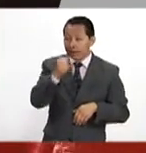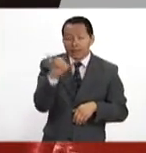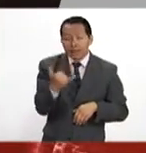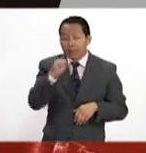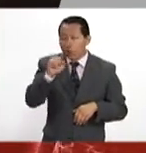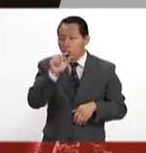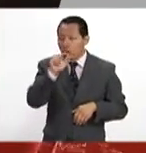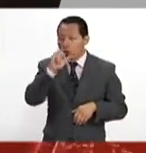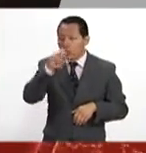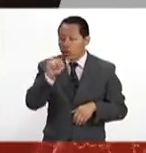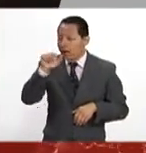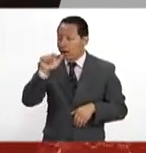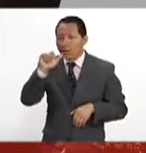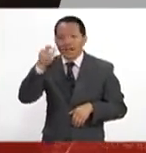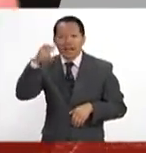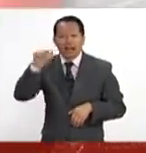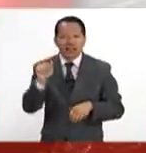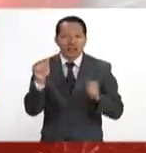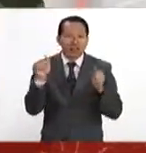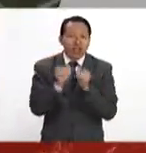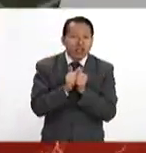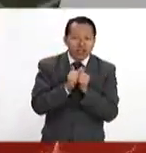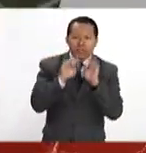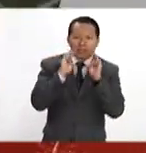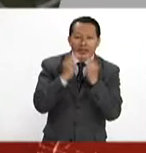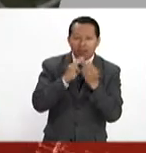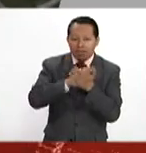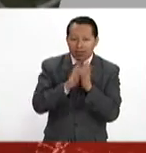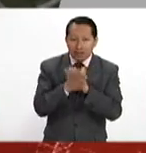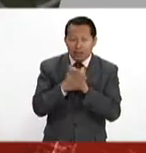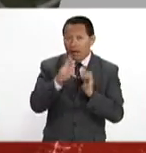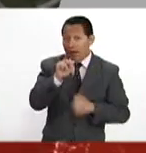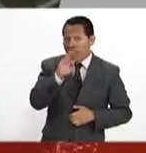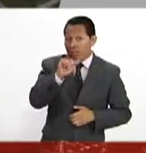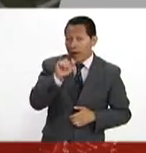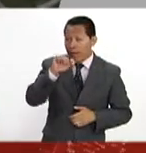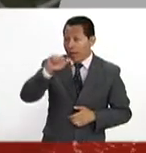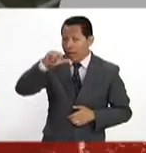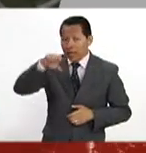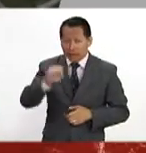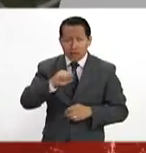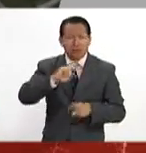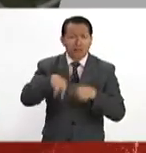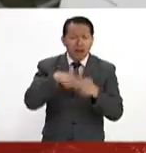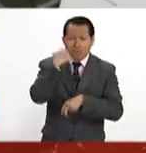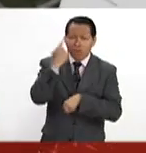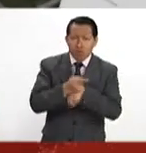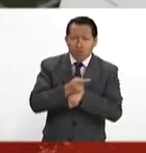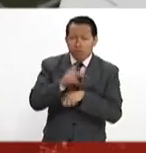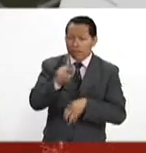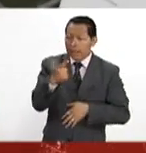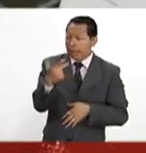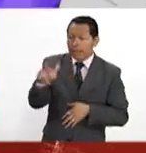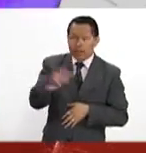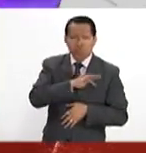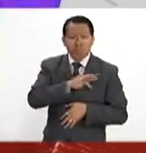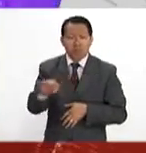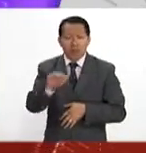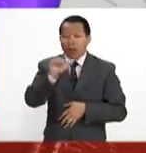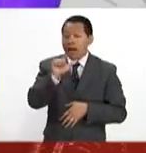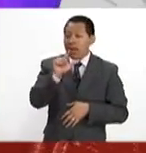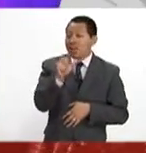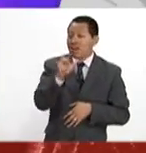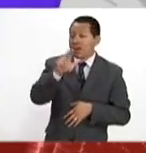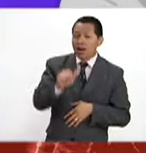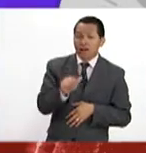Álvarez con el crimen organizado. Rafa Márquez acude voluntariamente ante la PGR, mientras que Álvarez